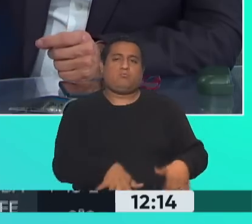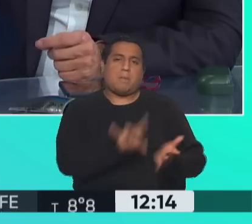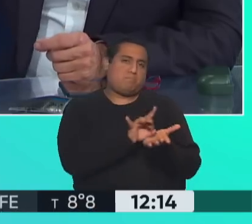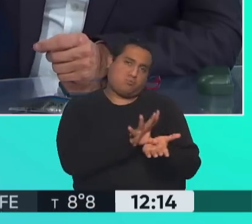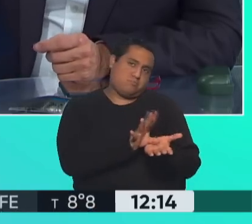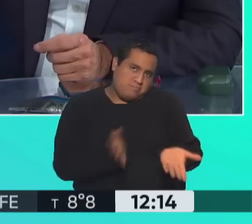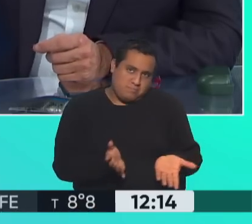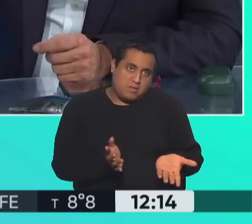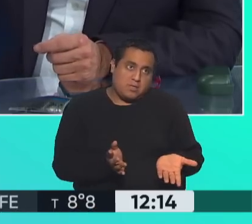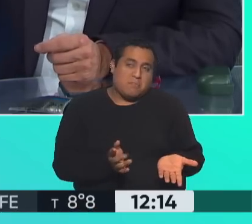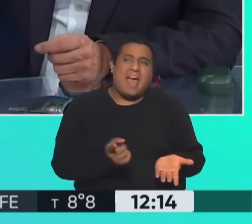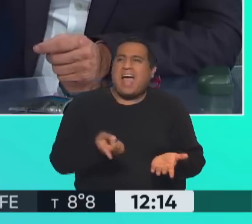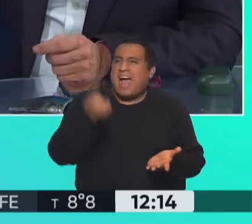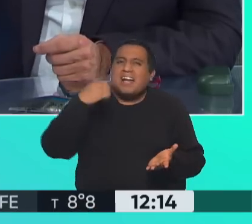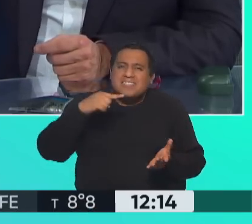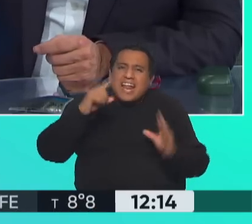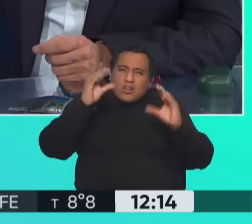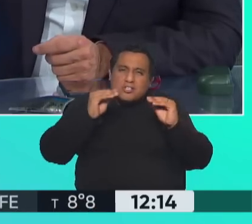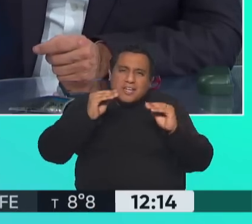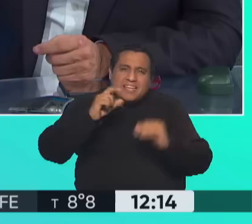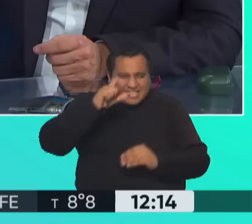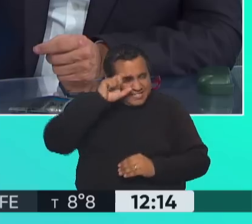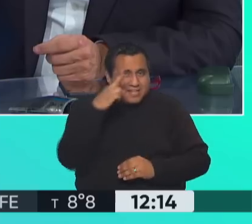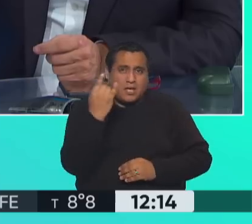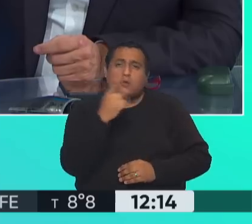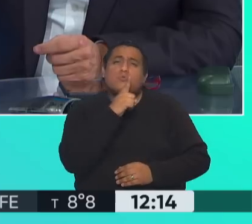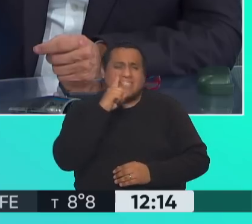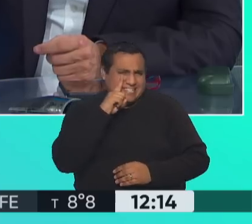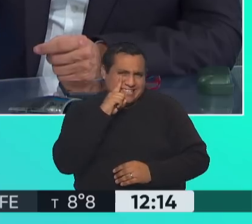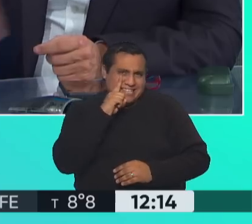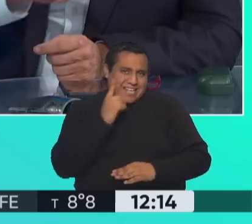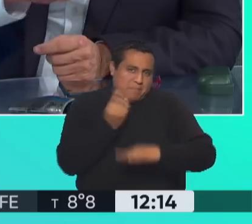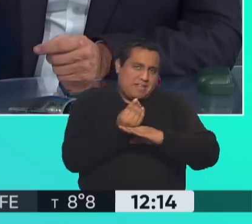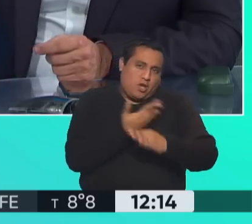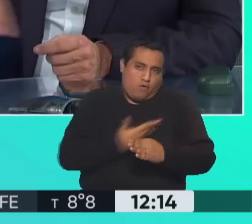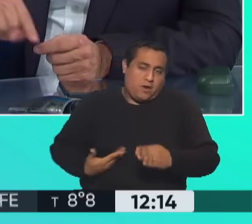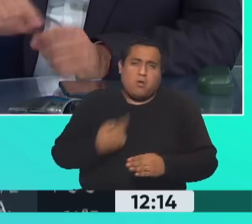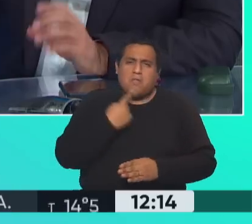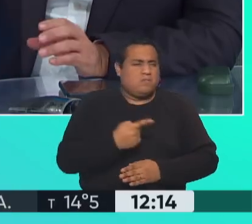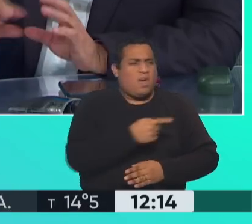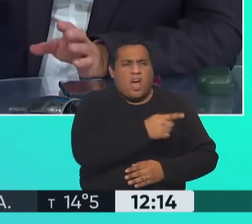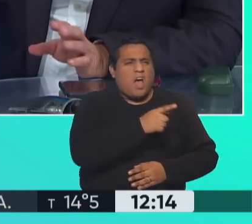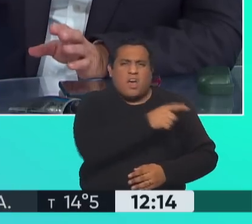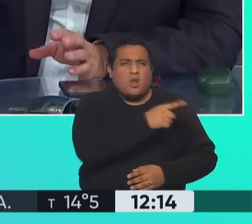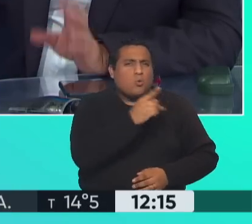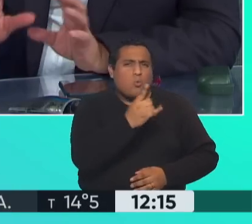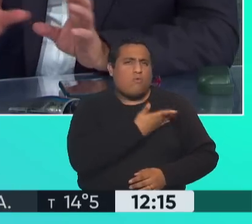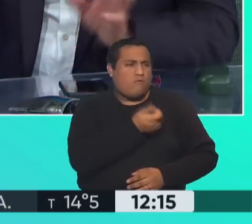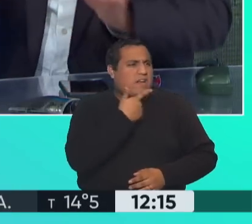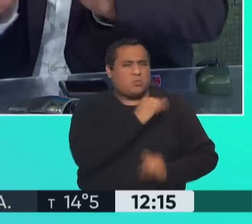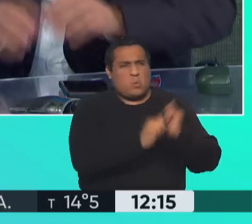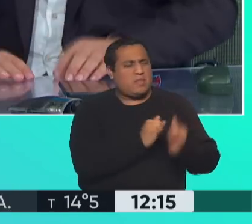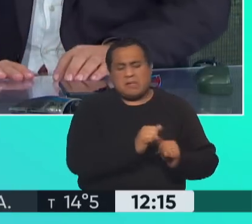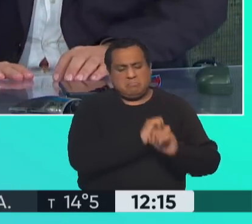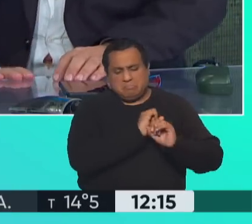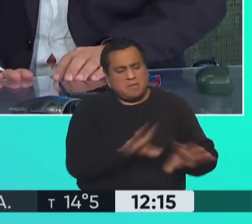después la expresión que tuvo anoche a través de Gabriela Cerruti, repudiando estos dichos de Culfas. Tomó distancia abiertamente, digamos. Cuando en este ya